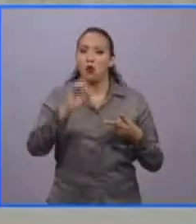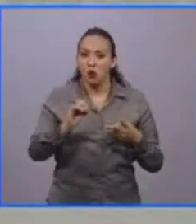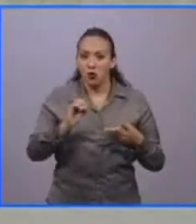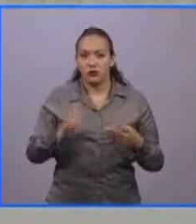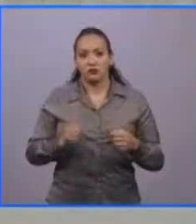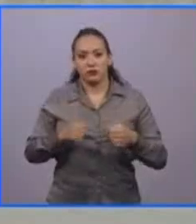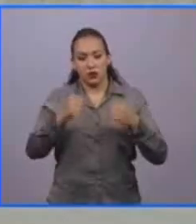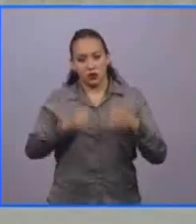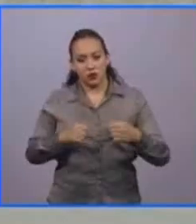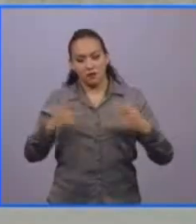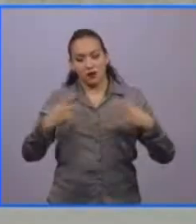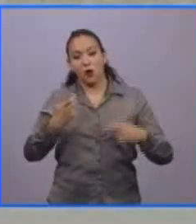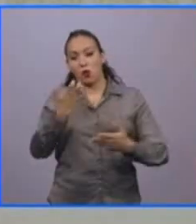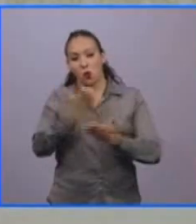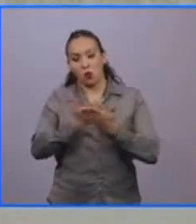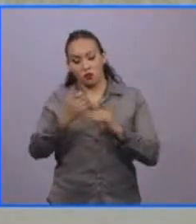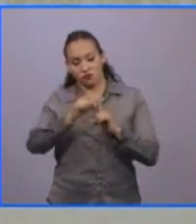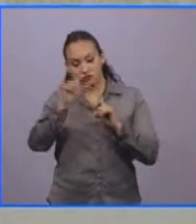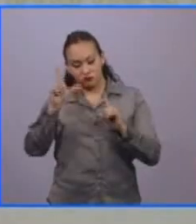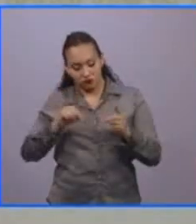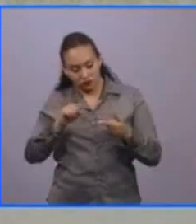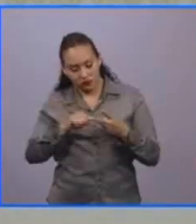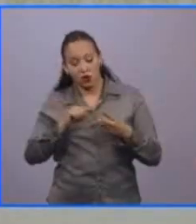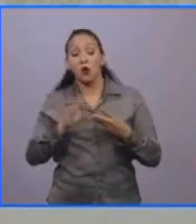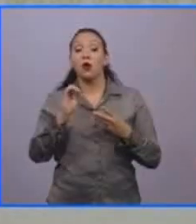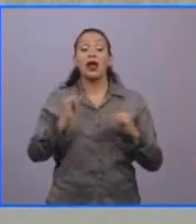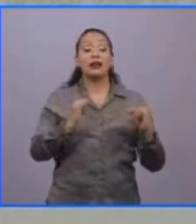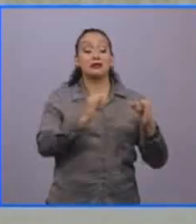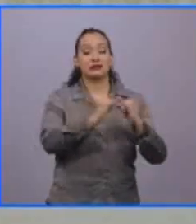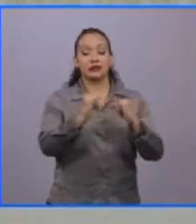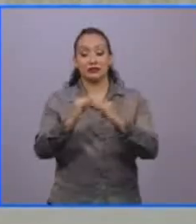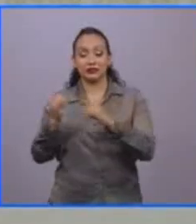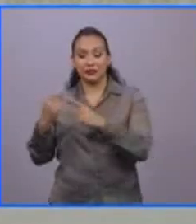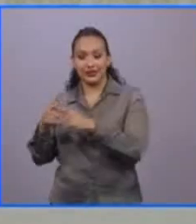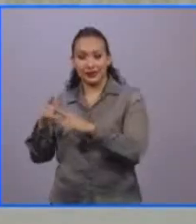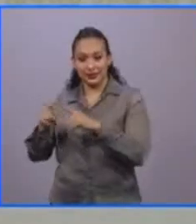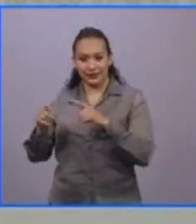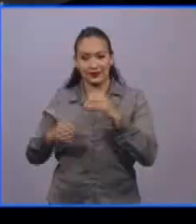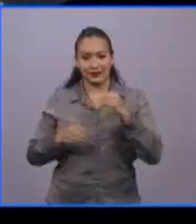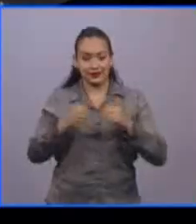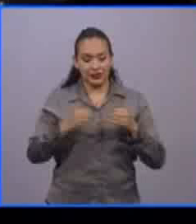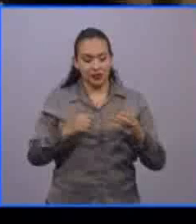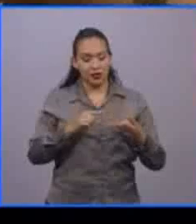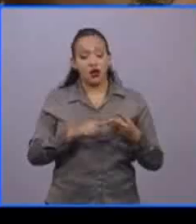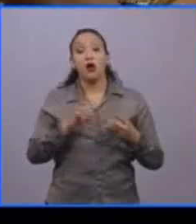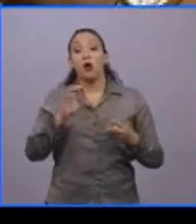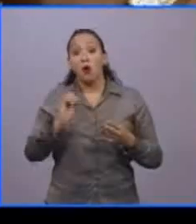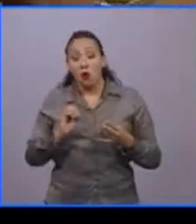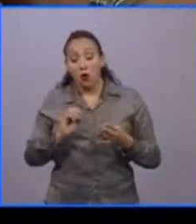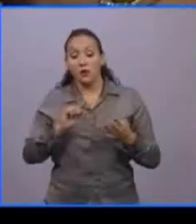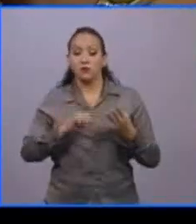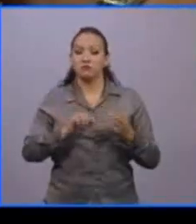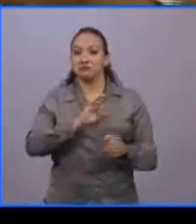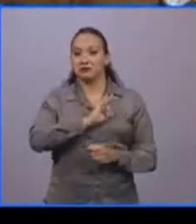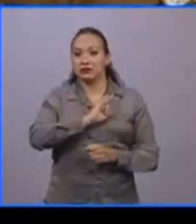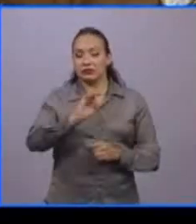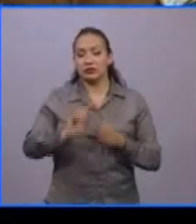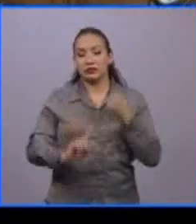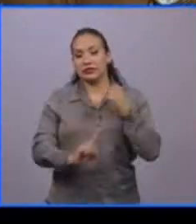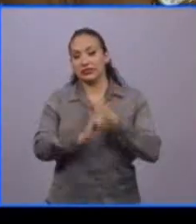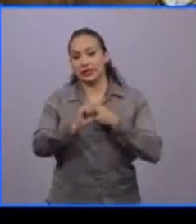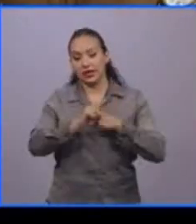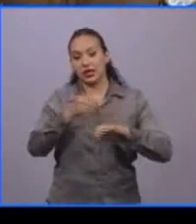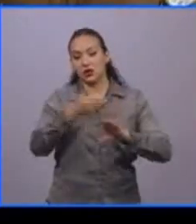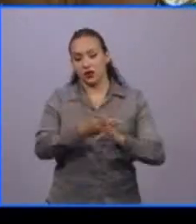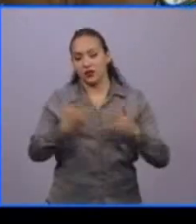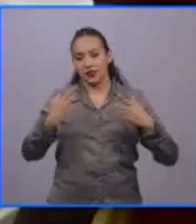la seguridad, economía nacional, las instituciones fundamentales del orden jurídico o se pueda causar una afectación grave a